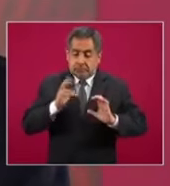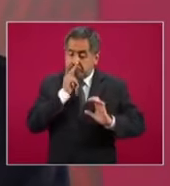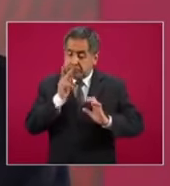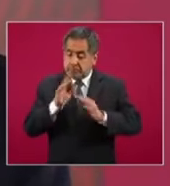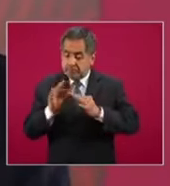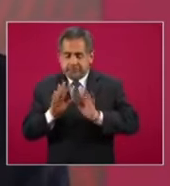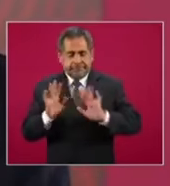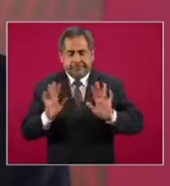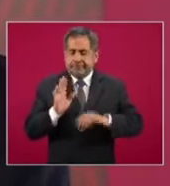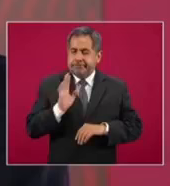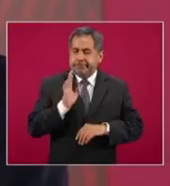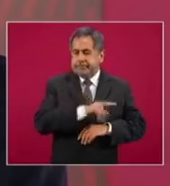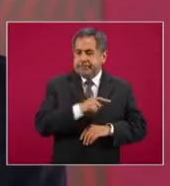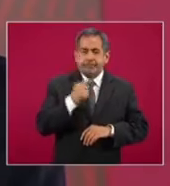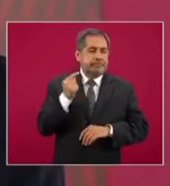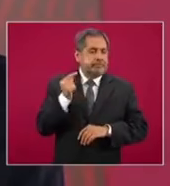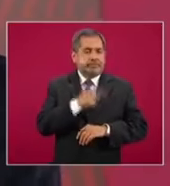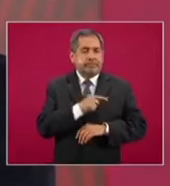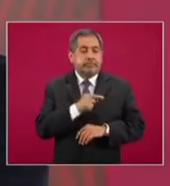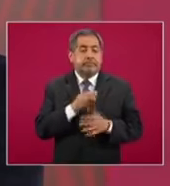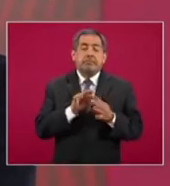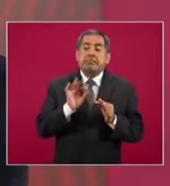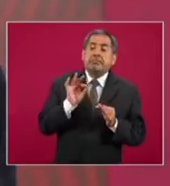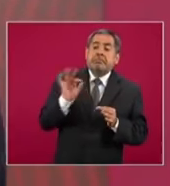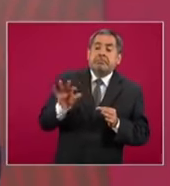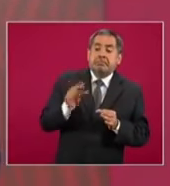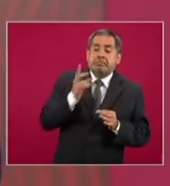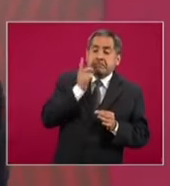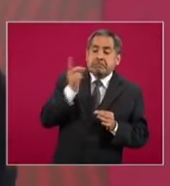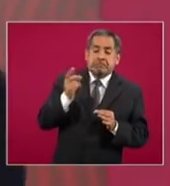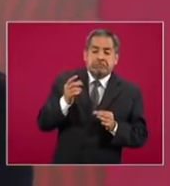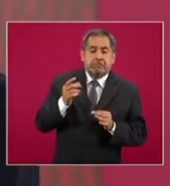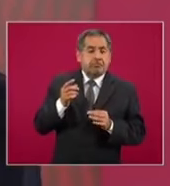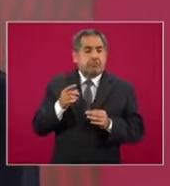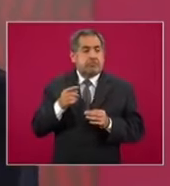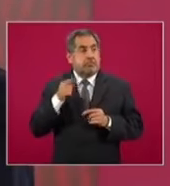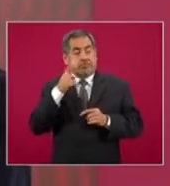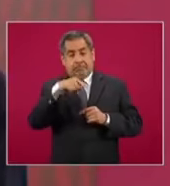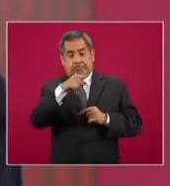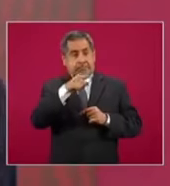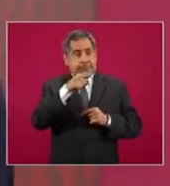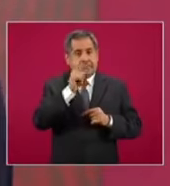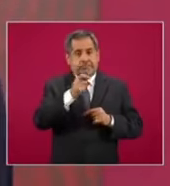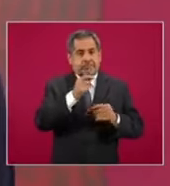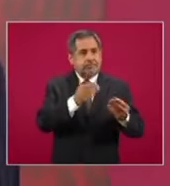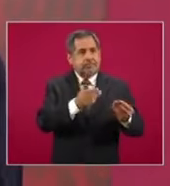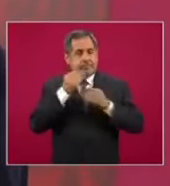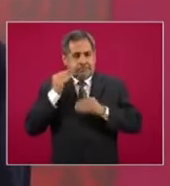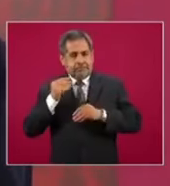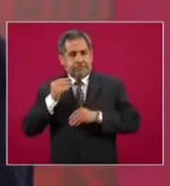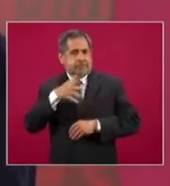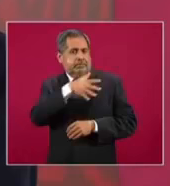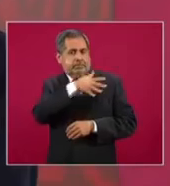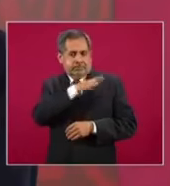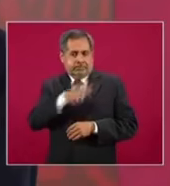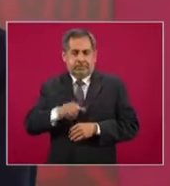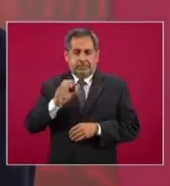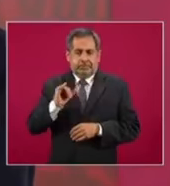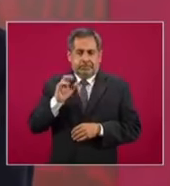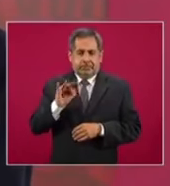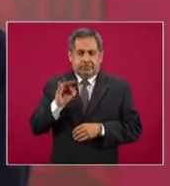de lenguaje insinuaron de que nos mandaban al general